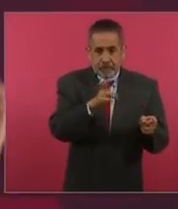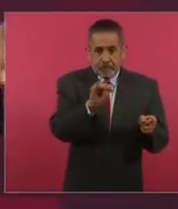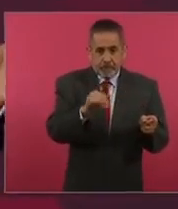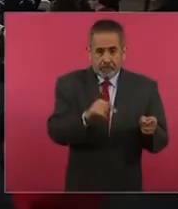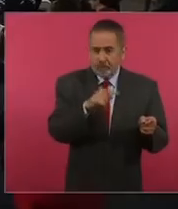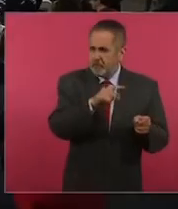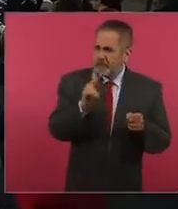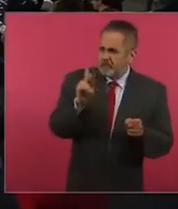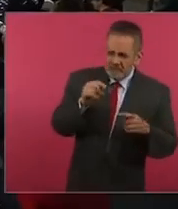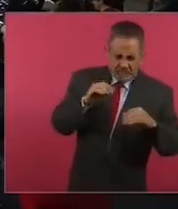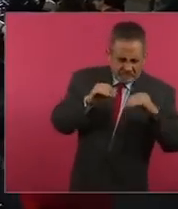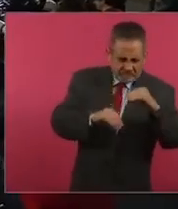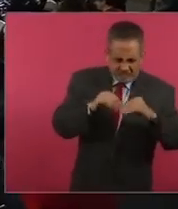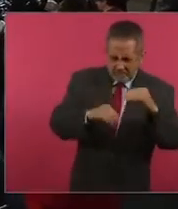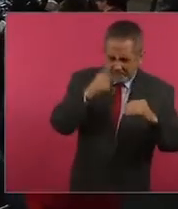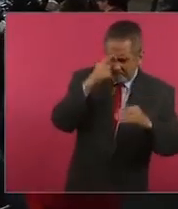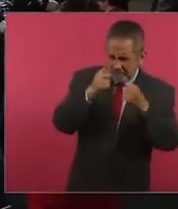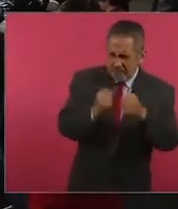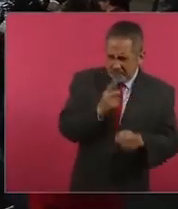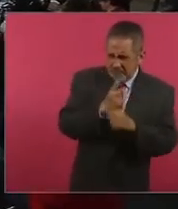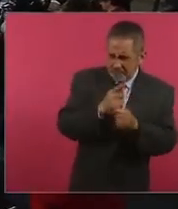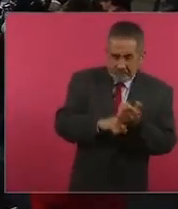Para hacer la estrategia de seguridad.